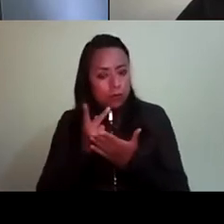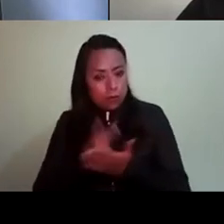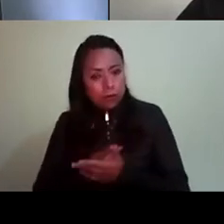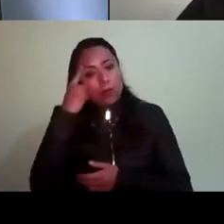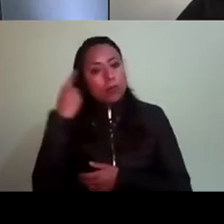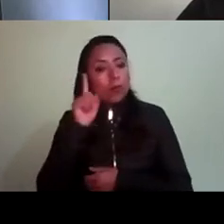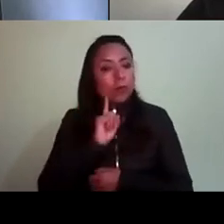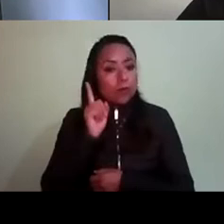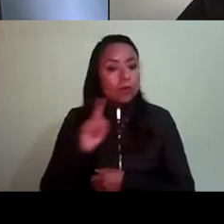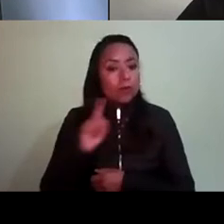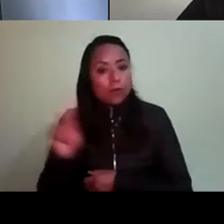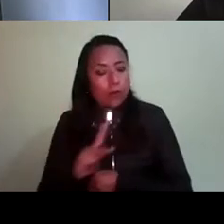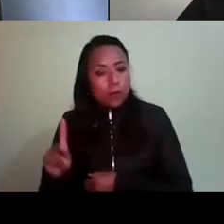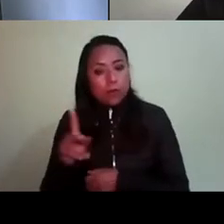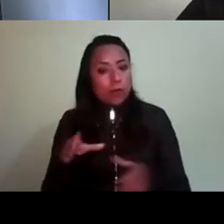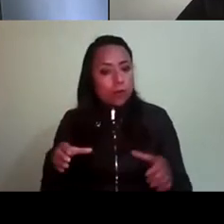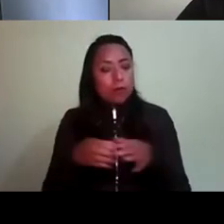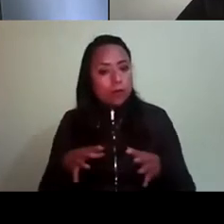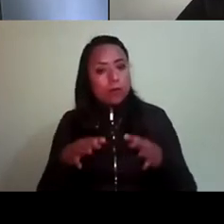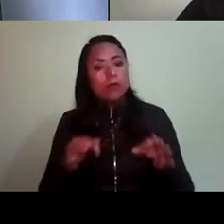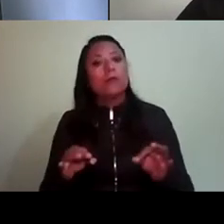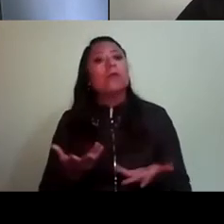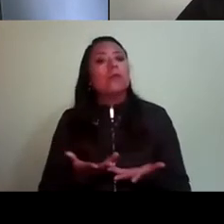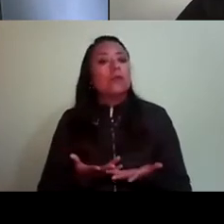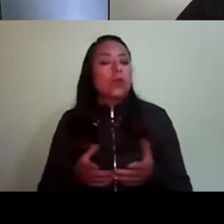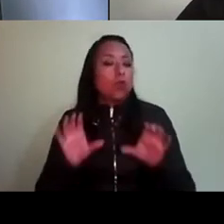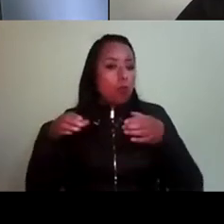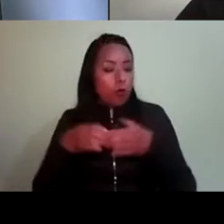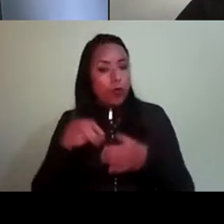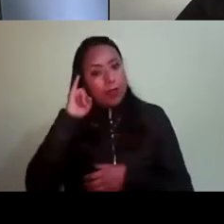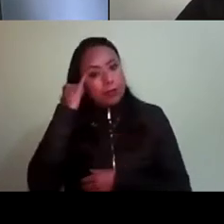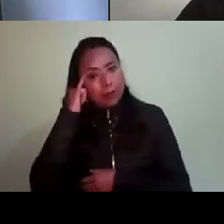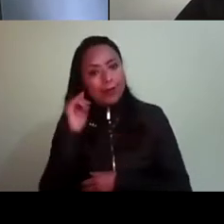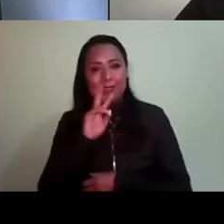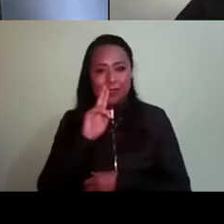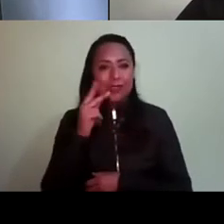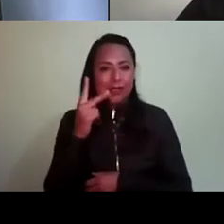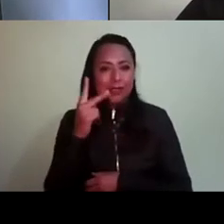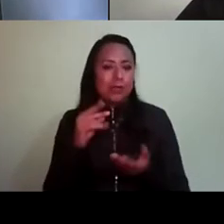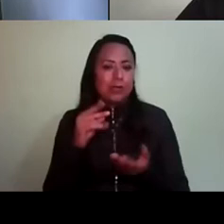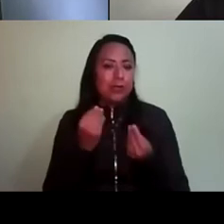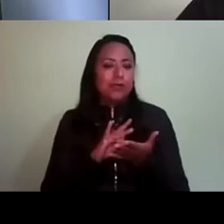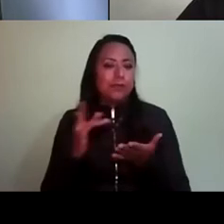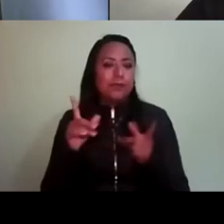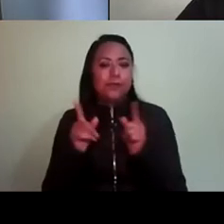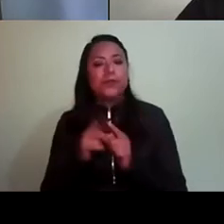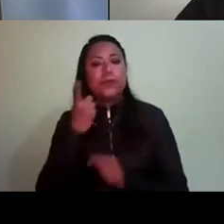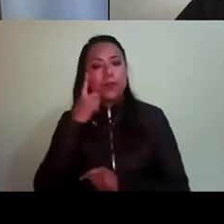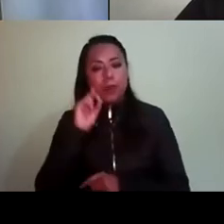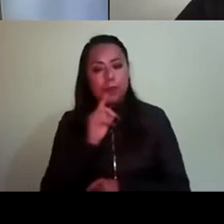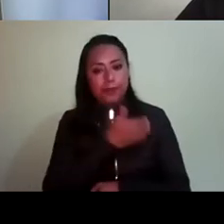originarios y comunidades indígenas? Por sus respuestas, muchas gracias. Es cuanto, diputada